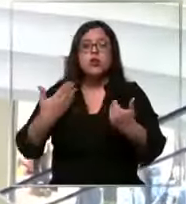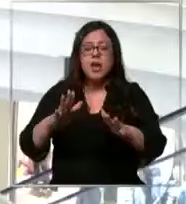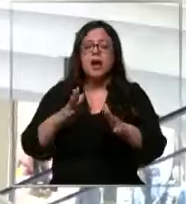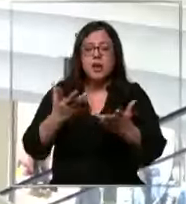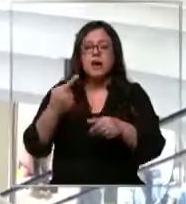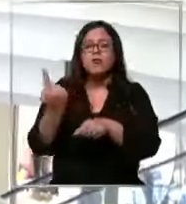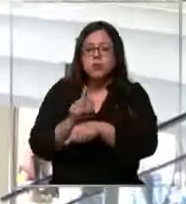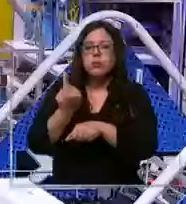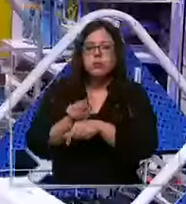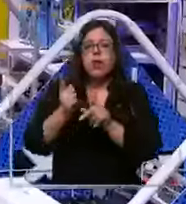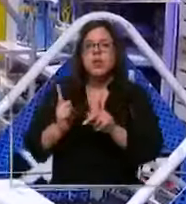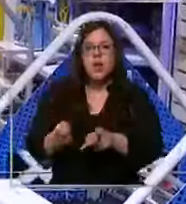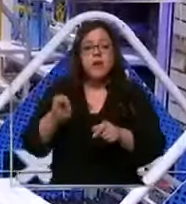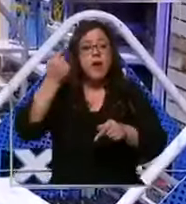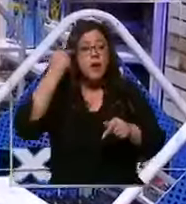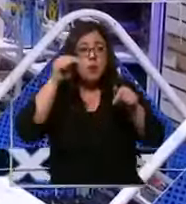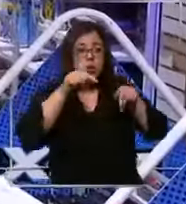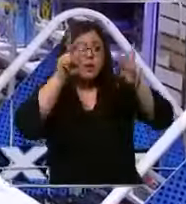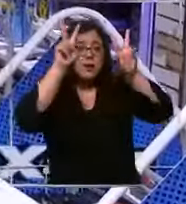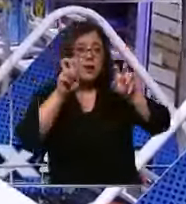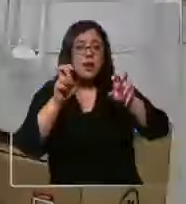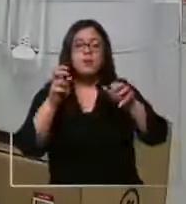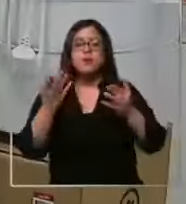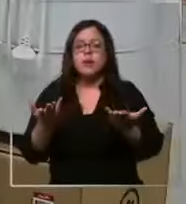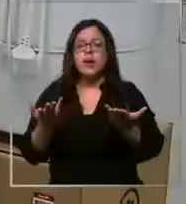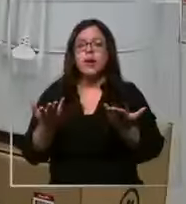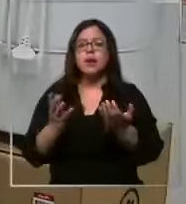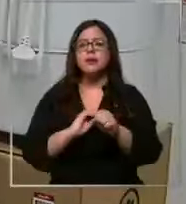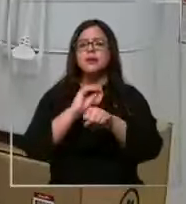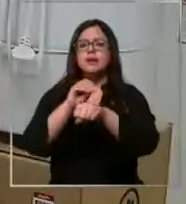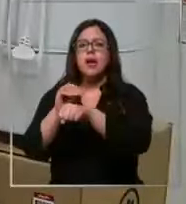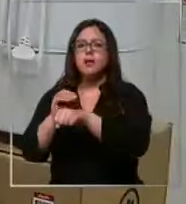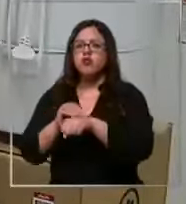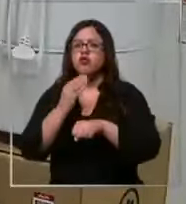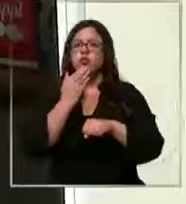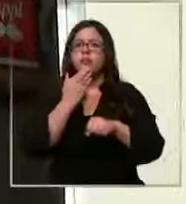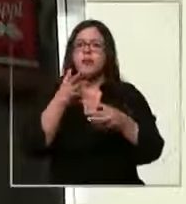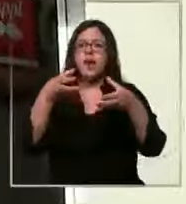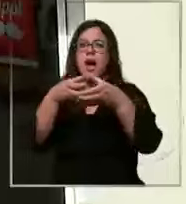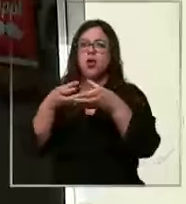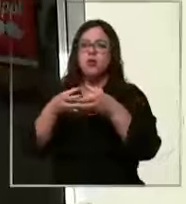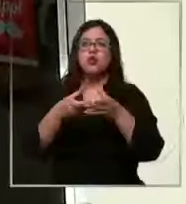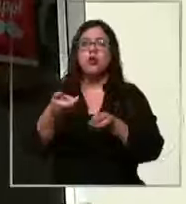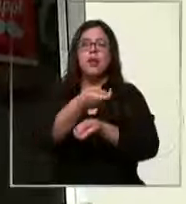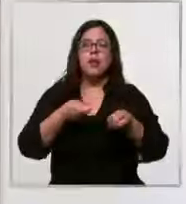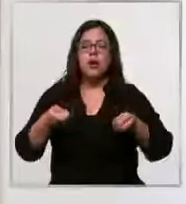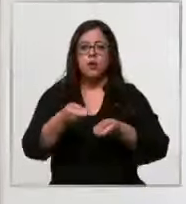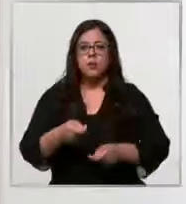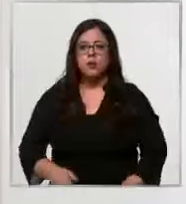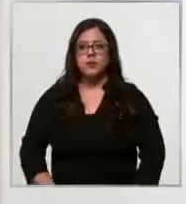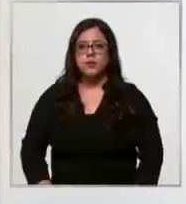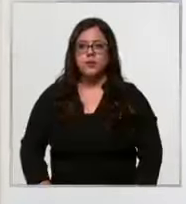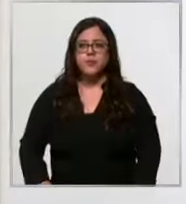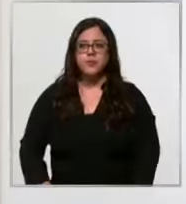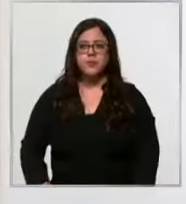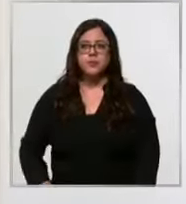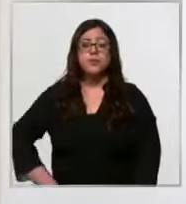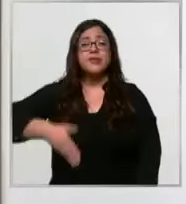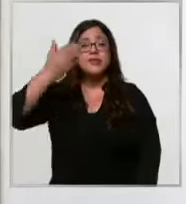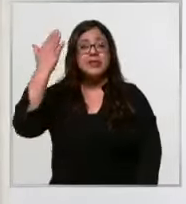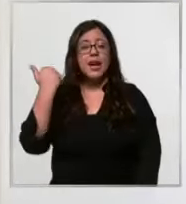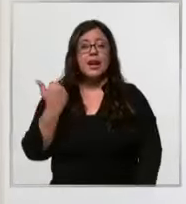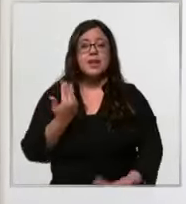a discutir. Pero este tema ha levantado voces de alerta también para los gremios del comercio. En el último tiempo, los